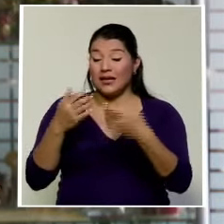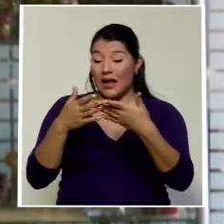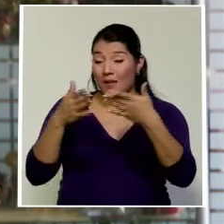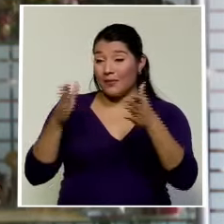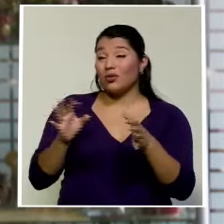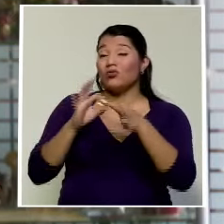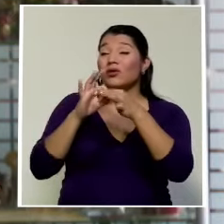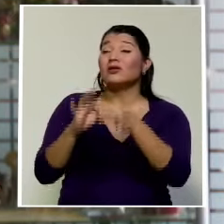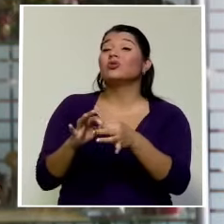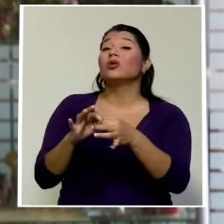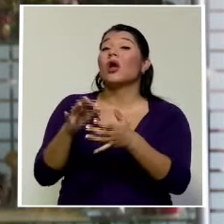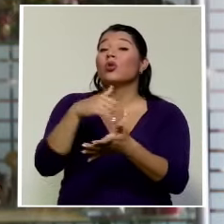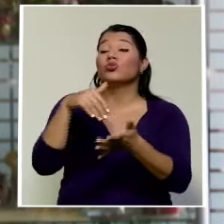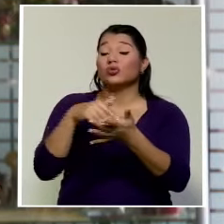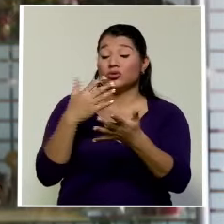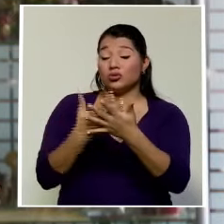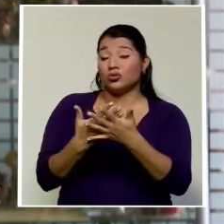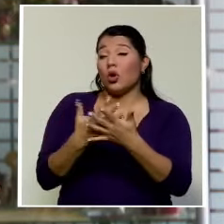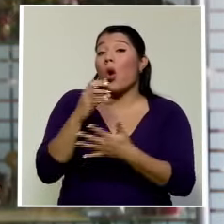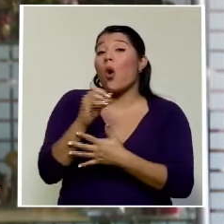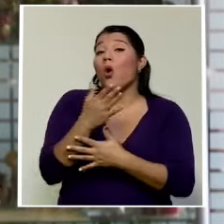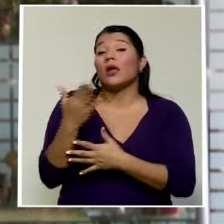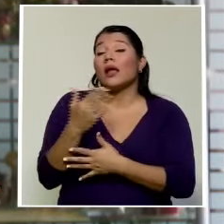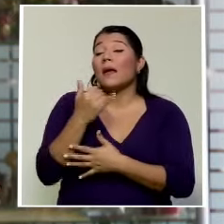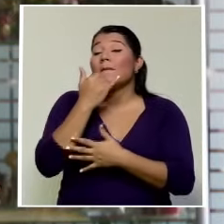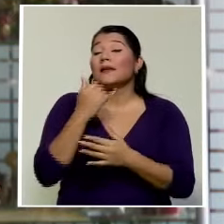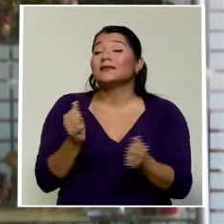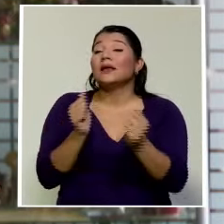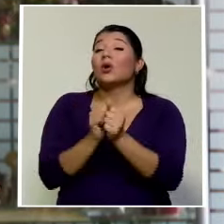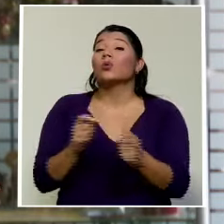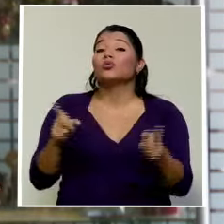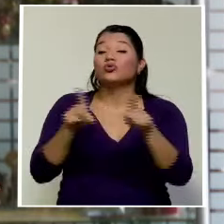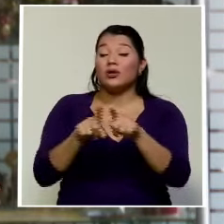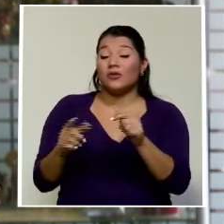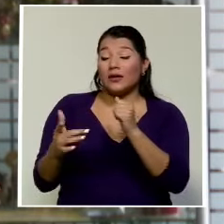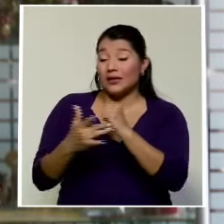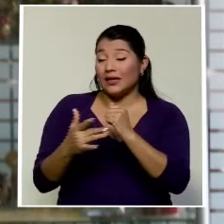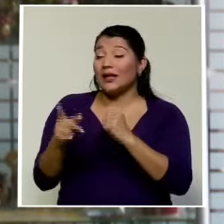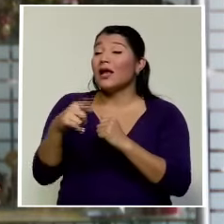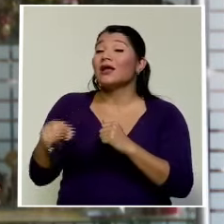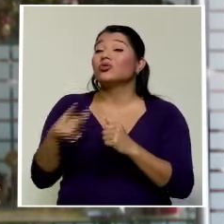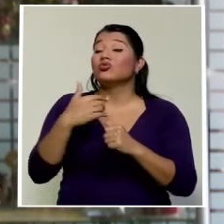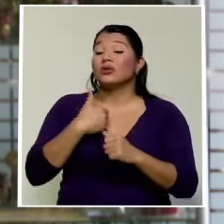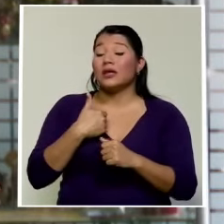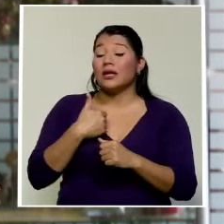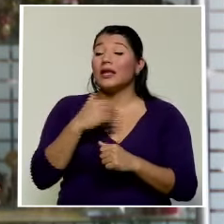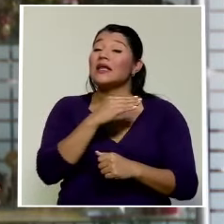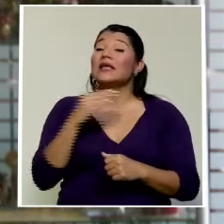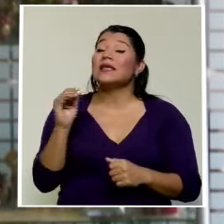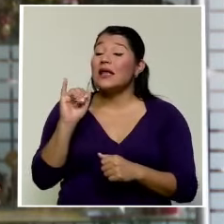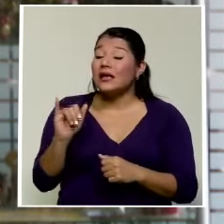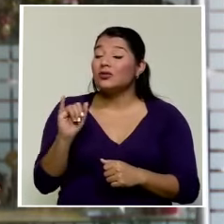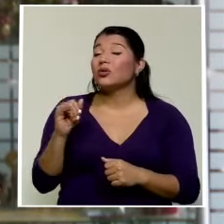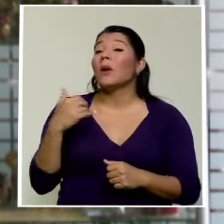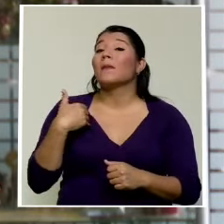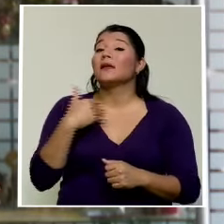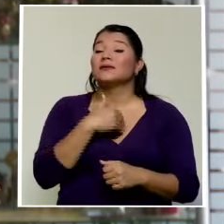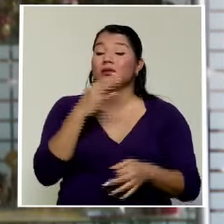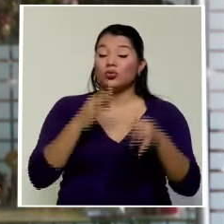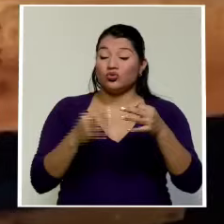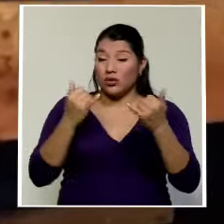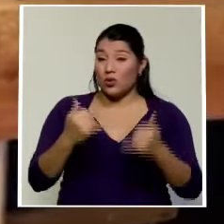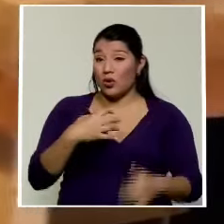centro penitenciario, o qué es lo que está sucediendo con los cierres técnicos que se están dando y qué es lo que el Ministerio de Justicia está reclamando al